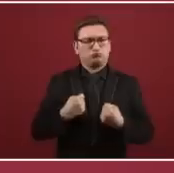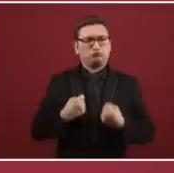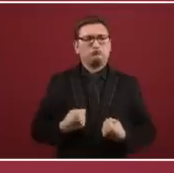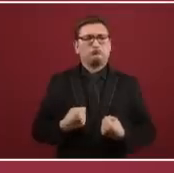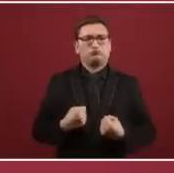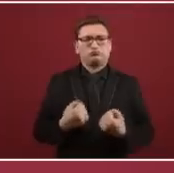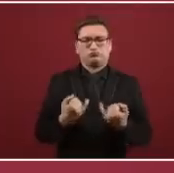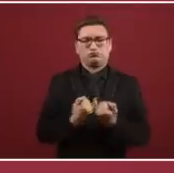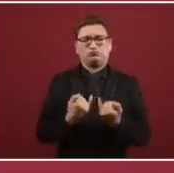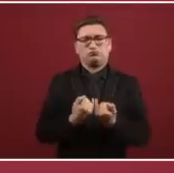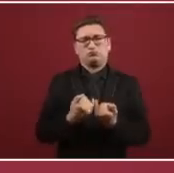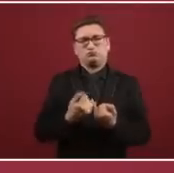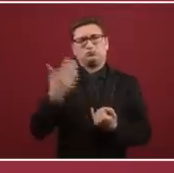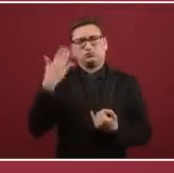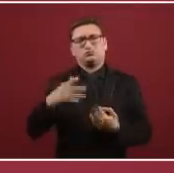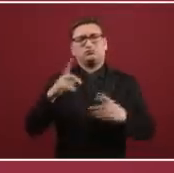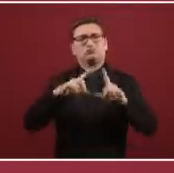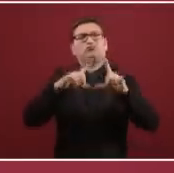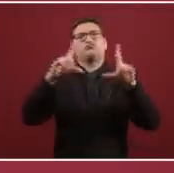Esto de las mantas, pues